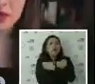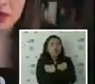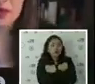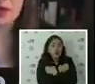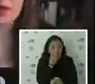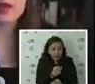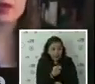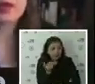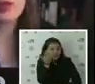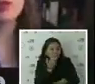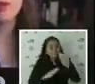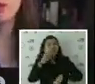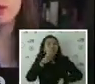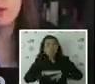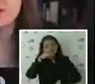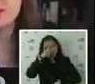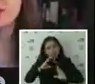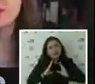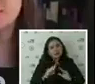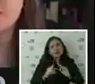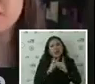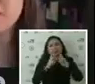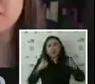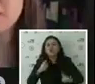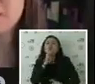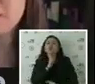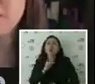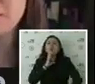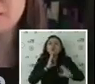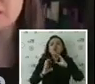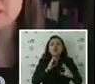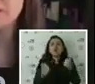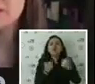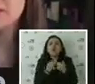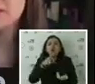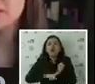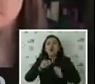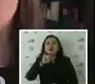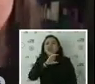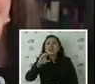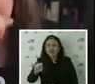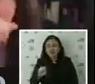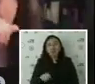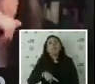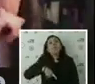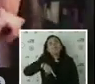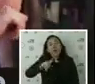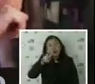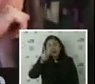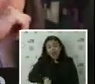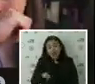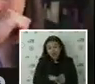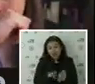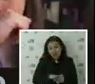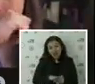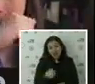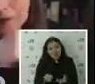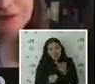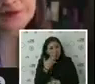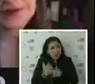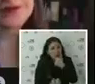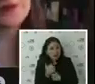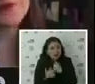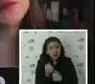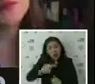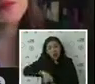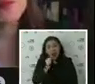se potencializará el desarrollo y mejorará la comunicación mediante las TICs. Sin embargo, como desafío, los